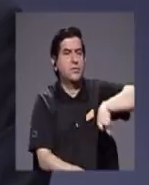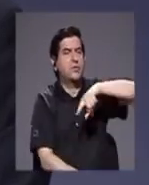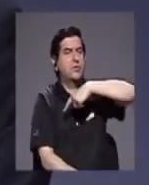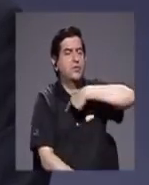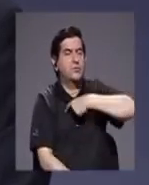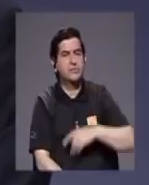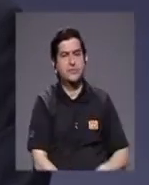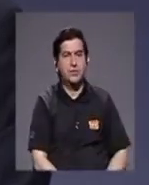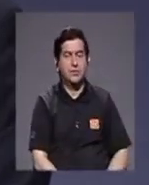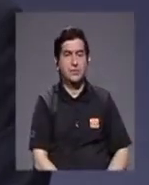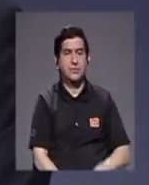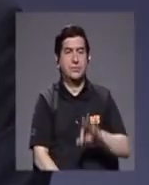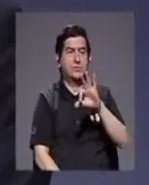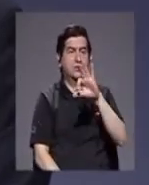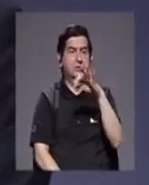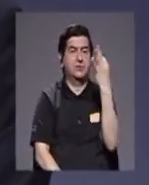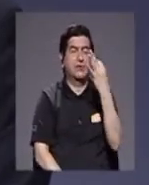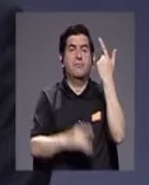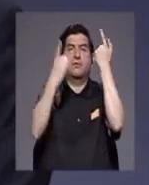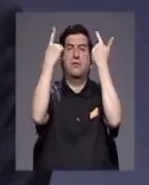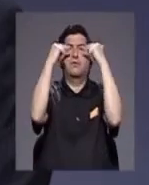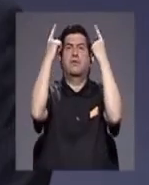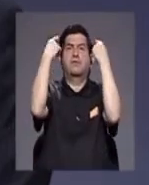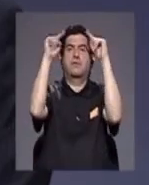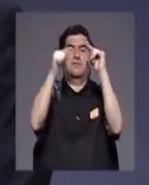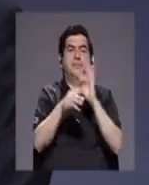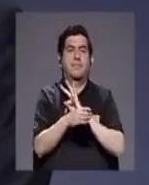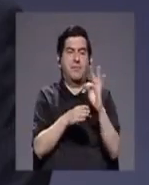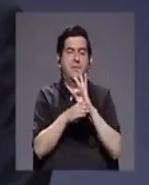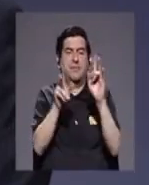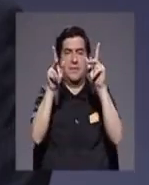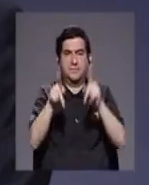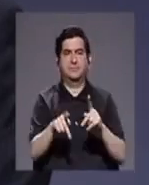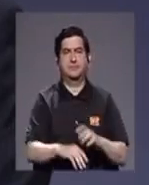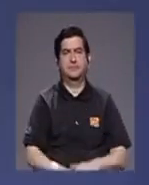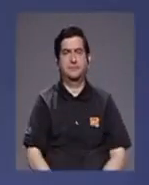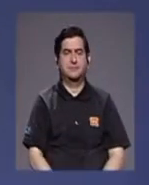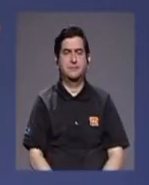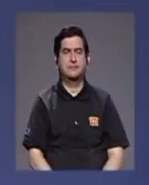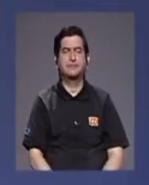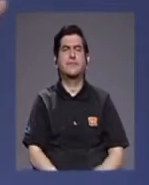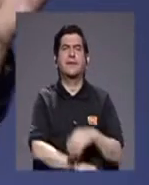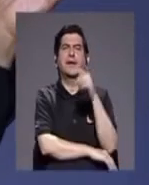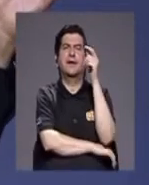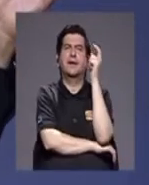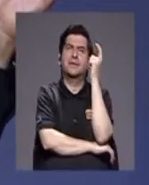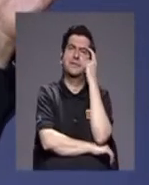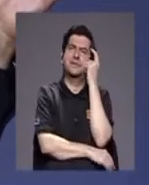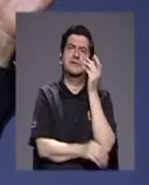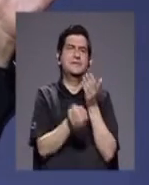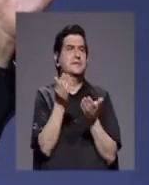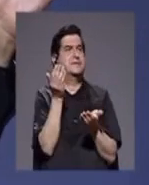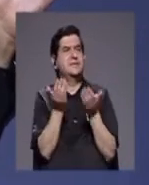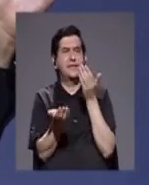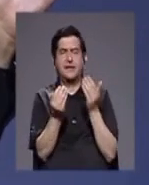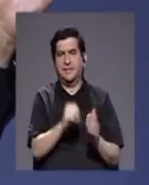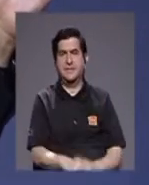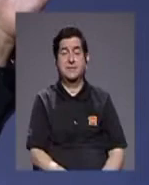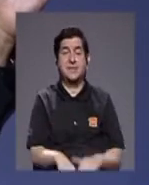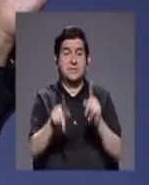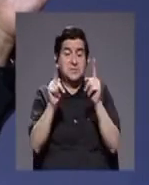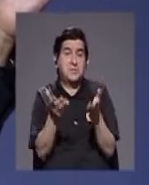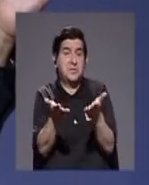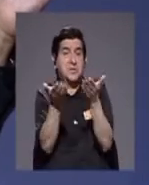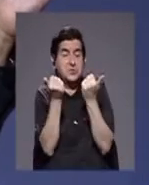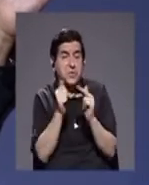de manera eficiente para el tratamiento del paciente. Pensemos, y tal vez el que